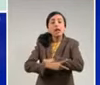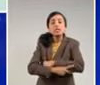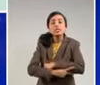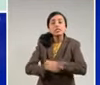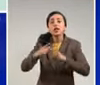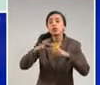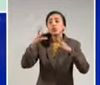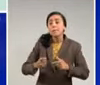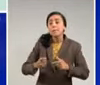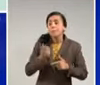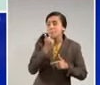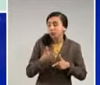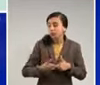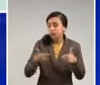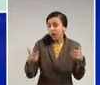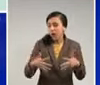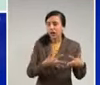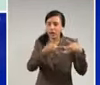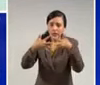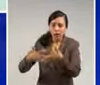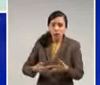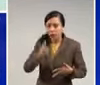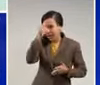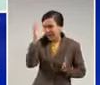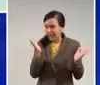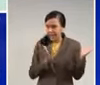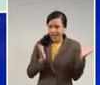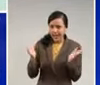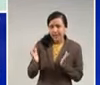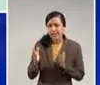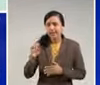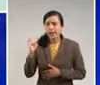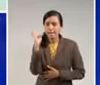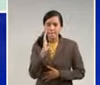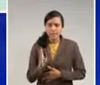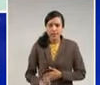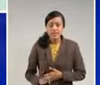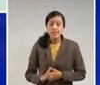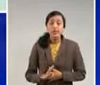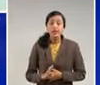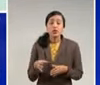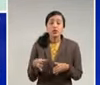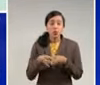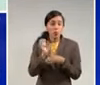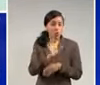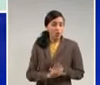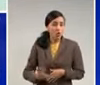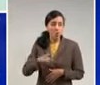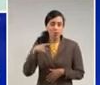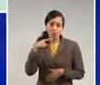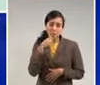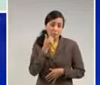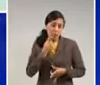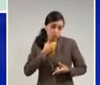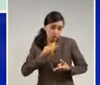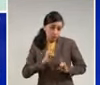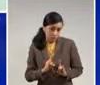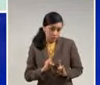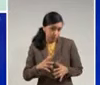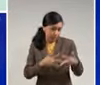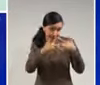casos, Estados Unidos, India, Brasil, Reino Unido y Rusia. Y los que han tenido más fallecidos, Estados Unidos también en la